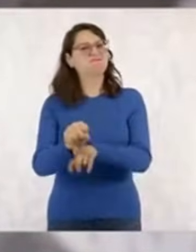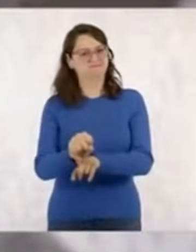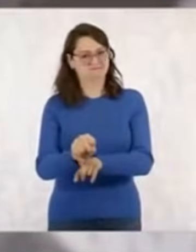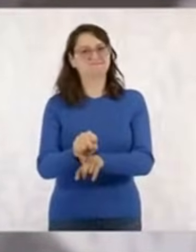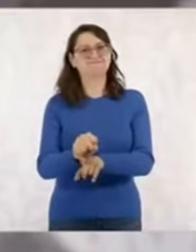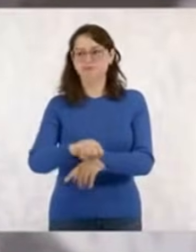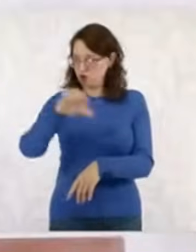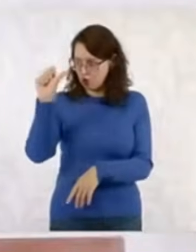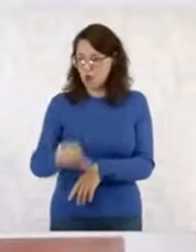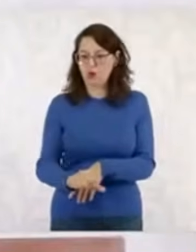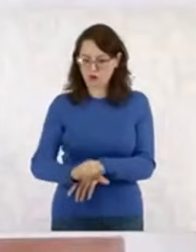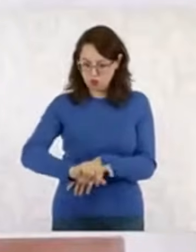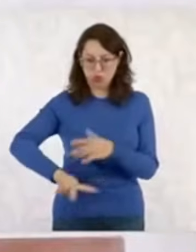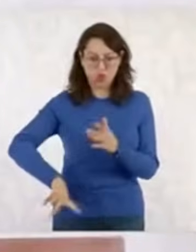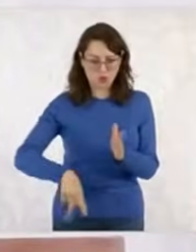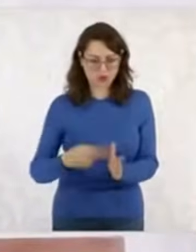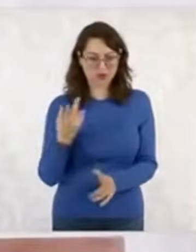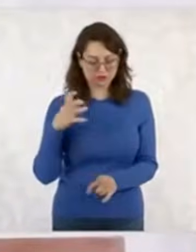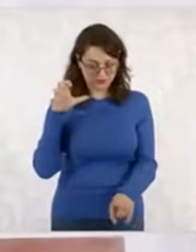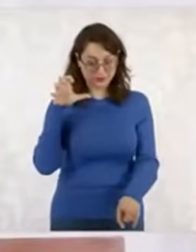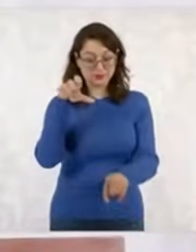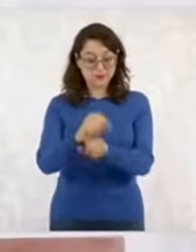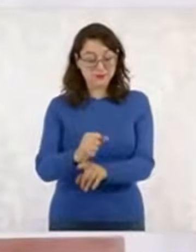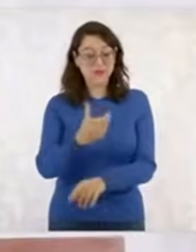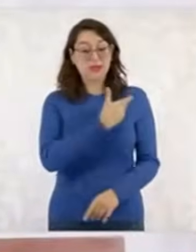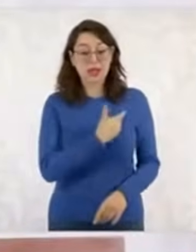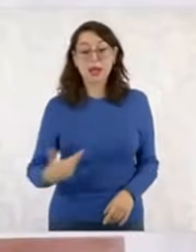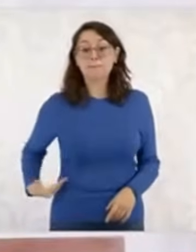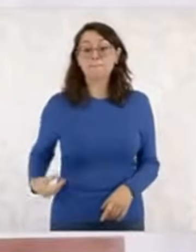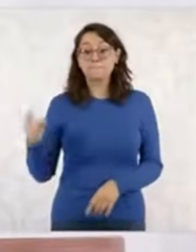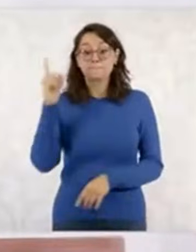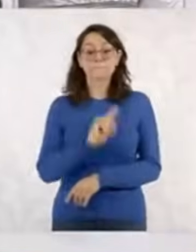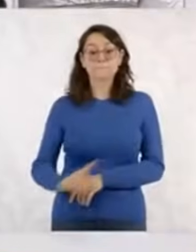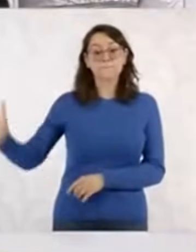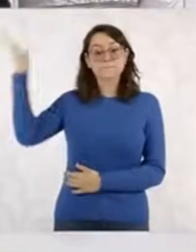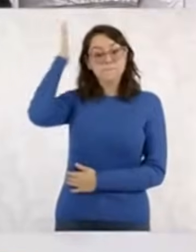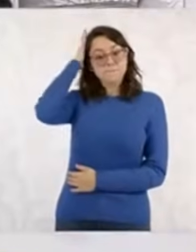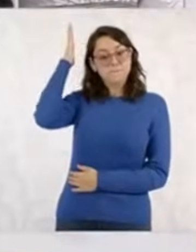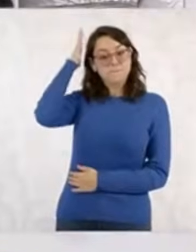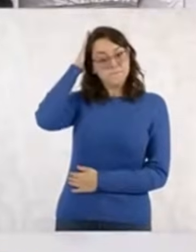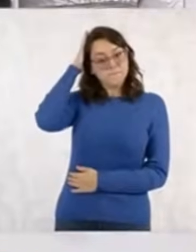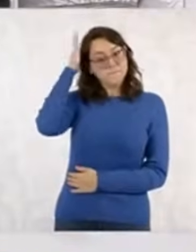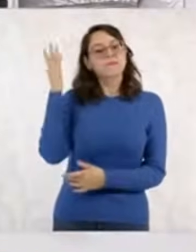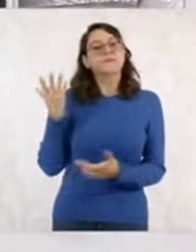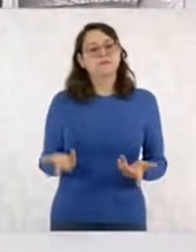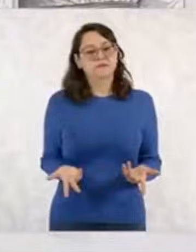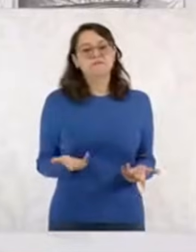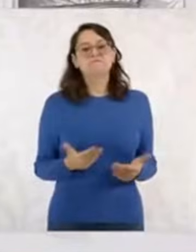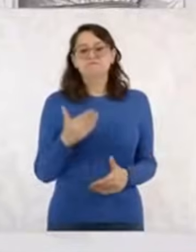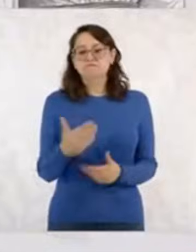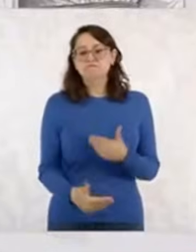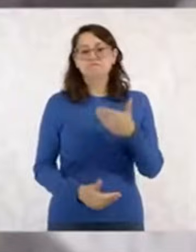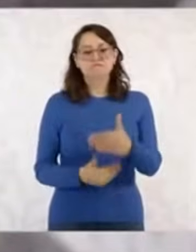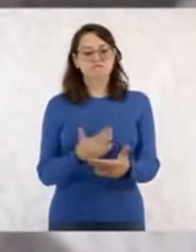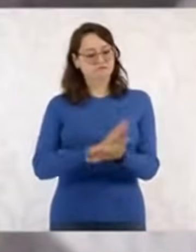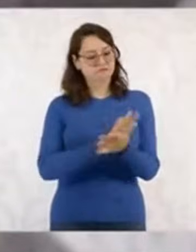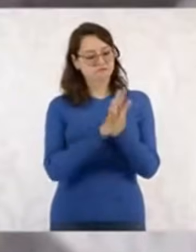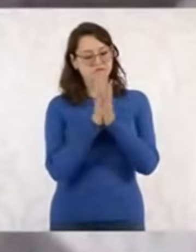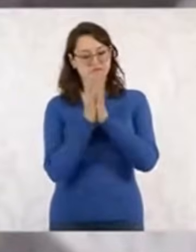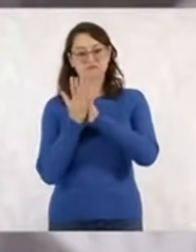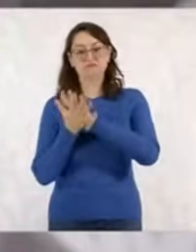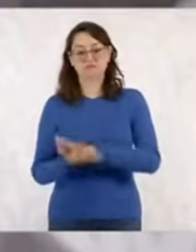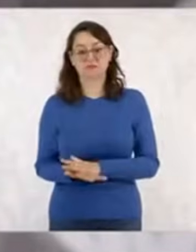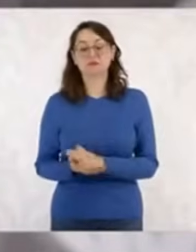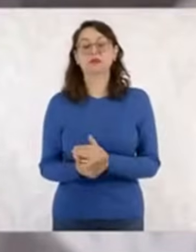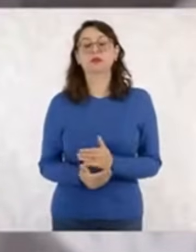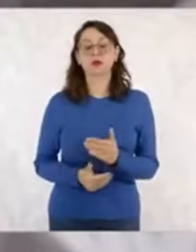hoy. Bajo el liderazgo de nuestra Presidenta, continuaremos con la transformación del país, impulsando políticas públicas que han demostrado